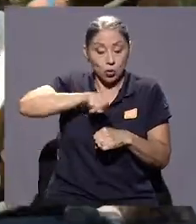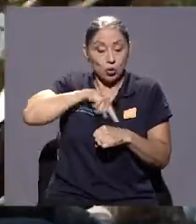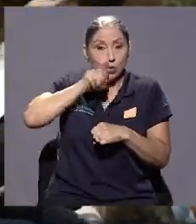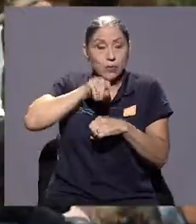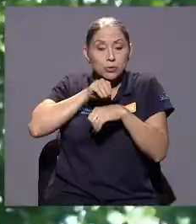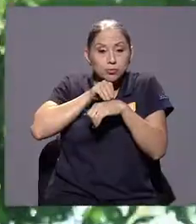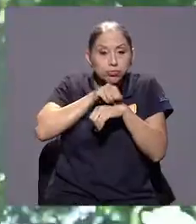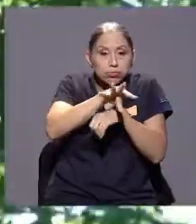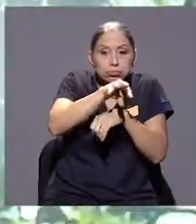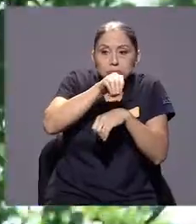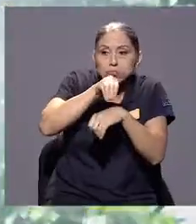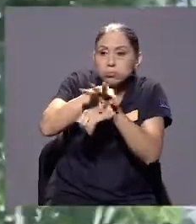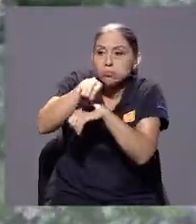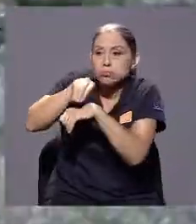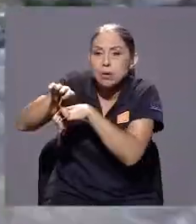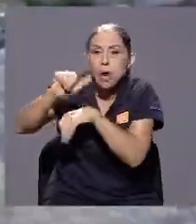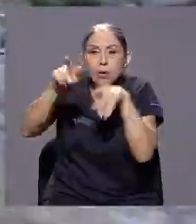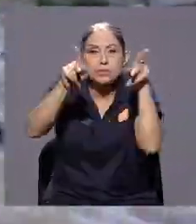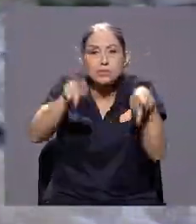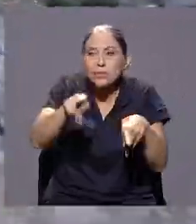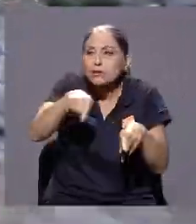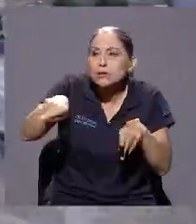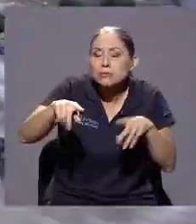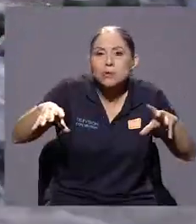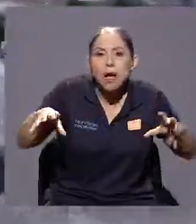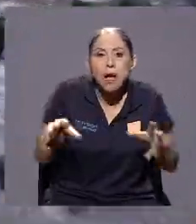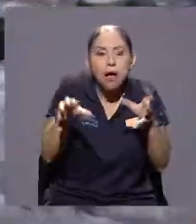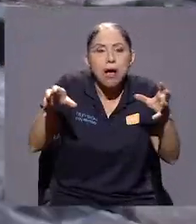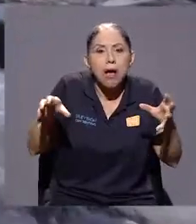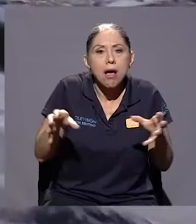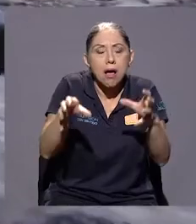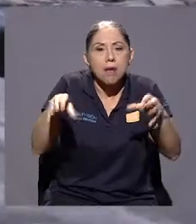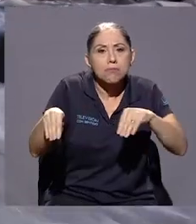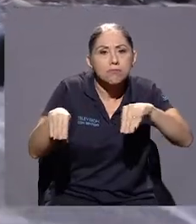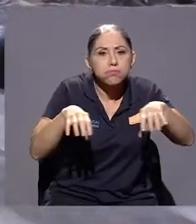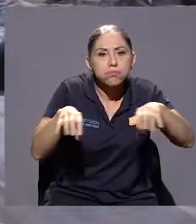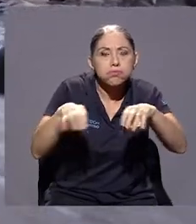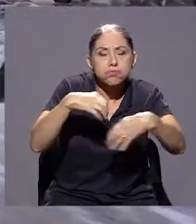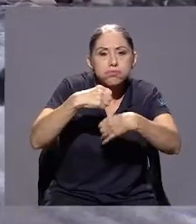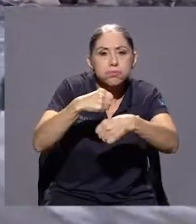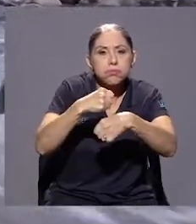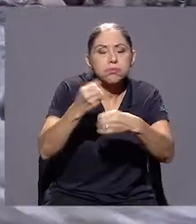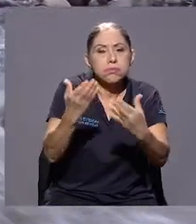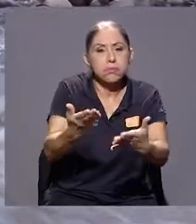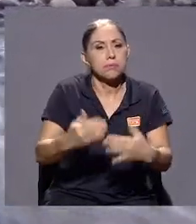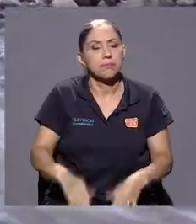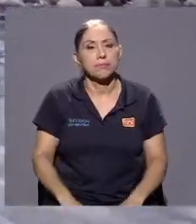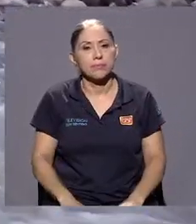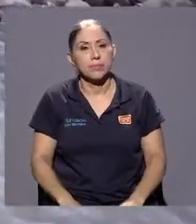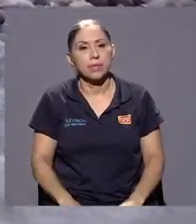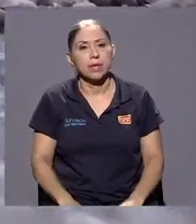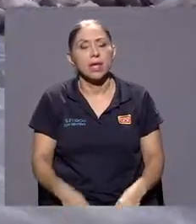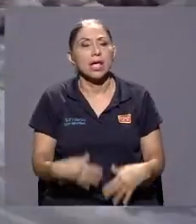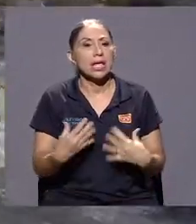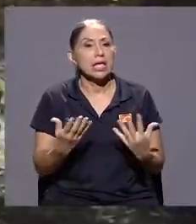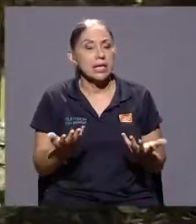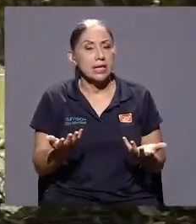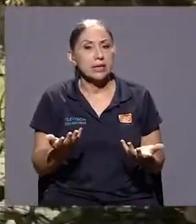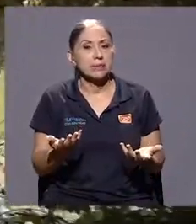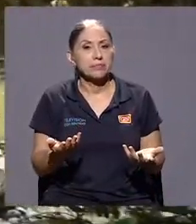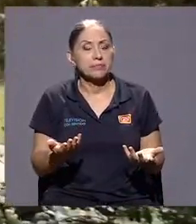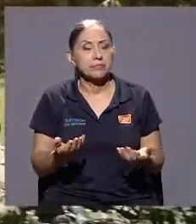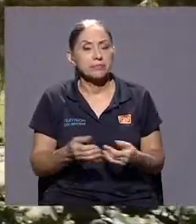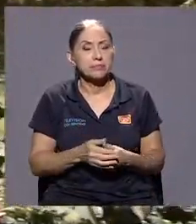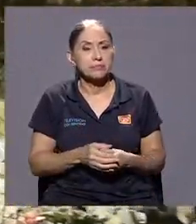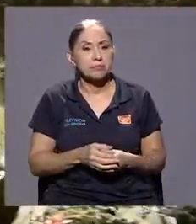hagan y gravedad por ahí va nuestro nuestro enfoque y una otra manera